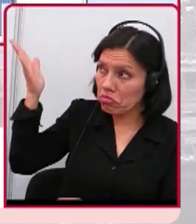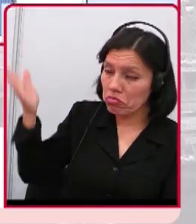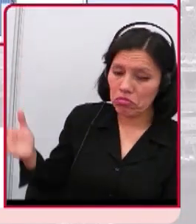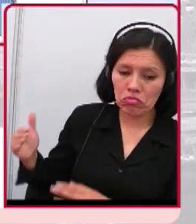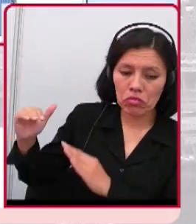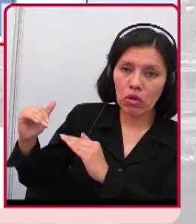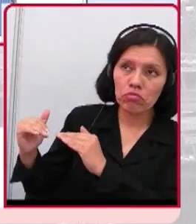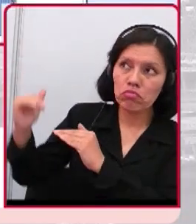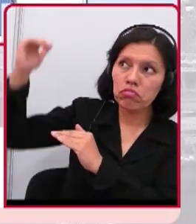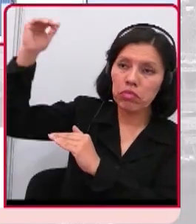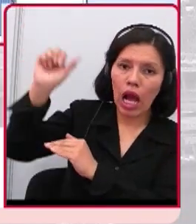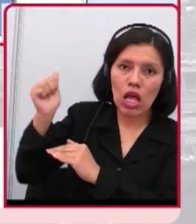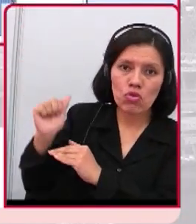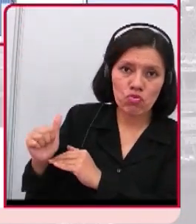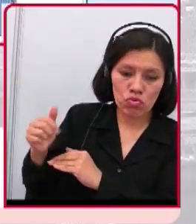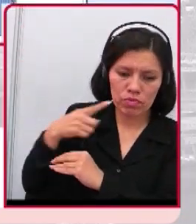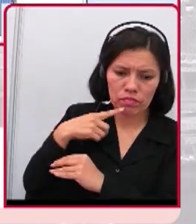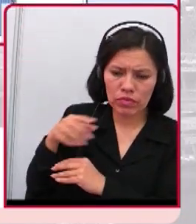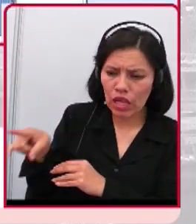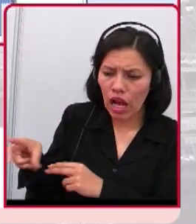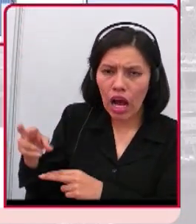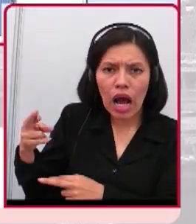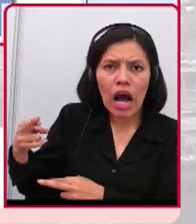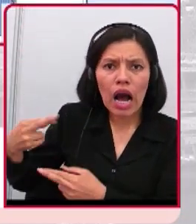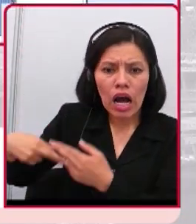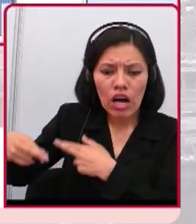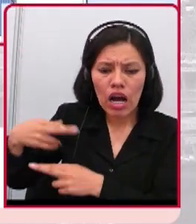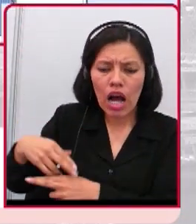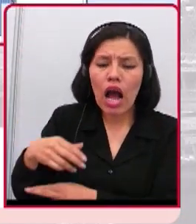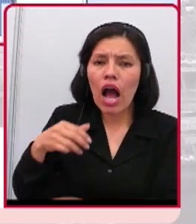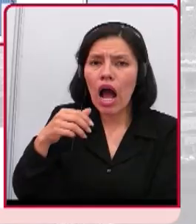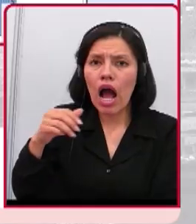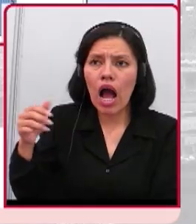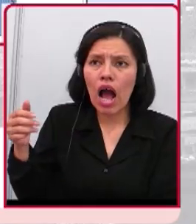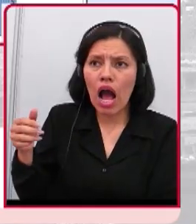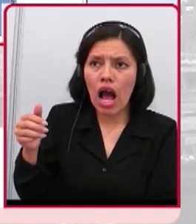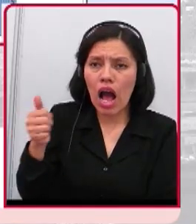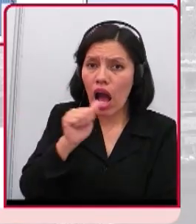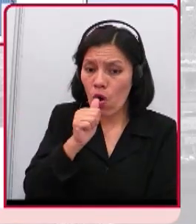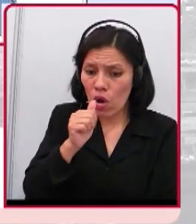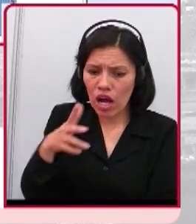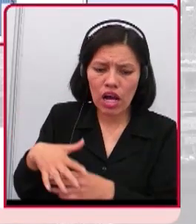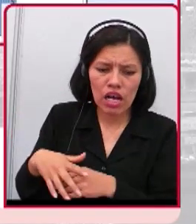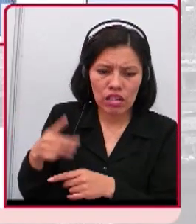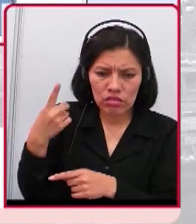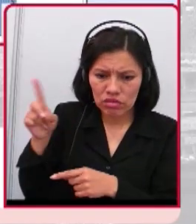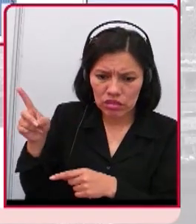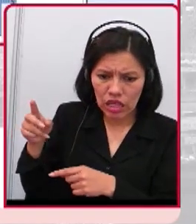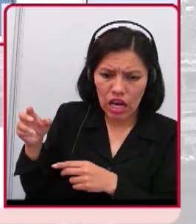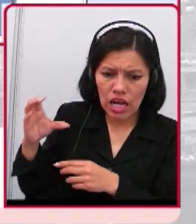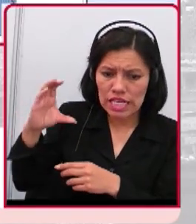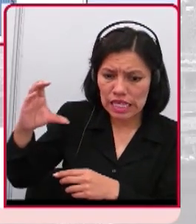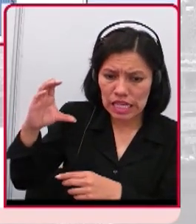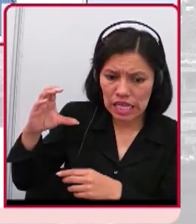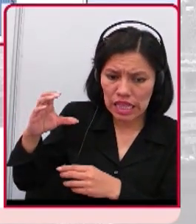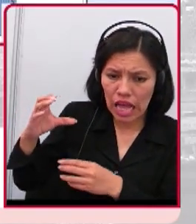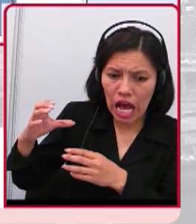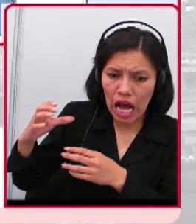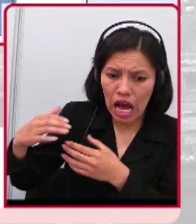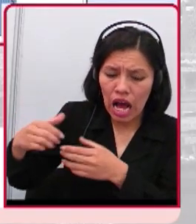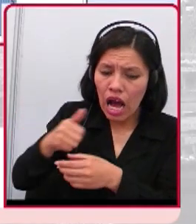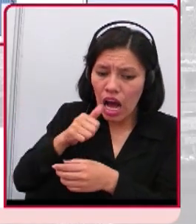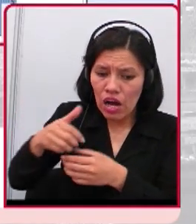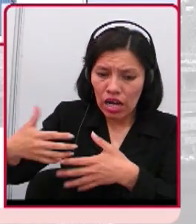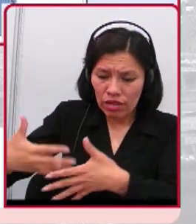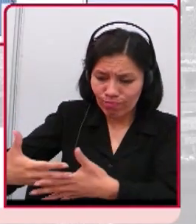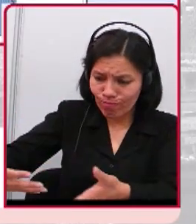barras azules, la recuperación de agua en la planta concentradora C2 se vio afectada considerablemente todo